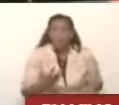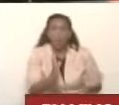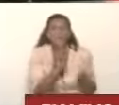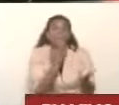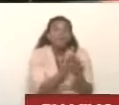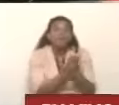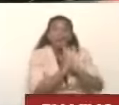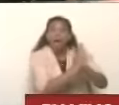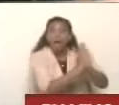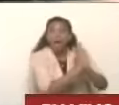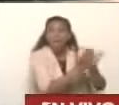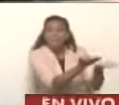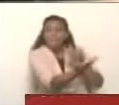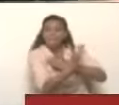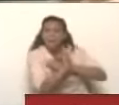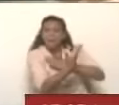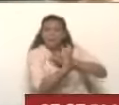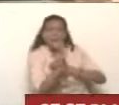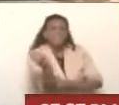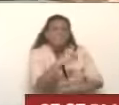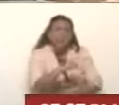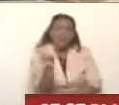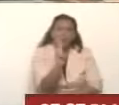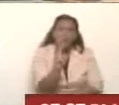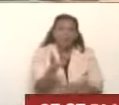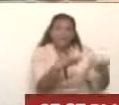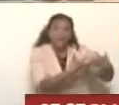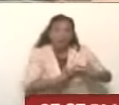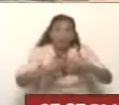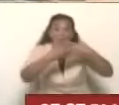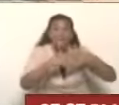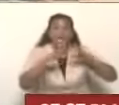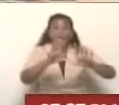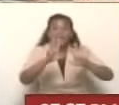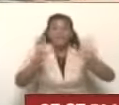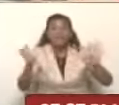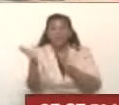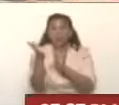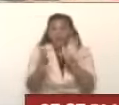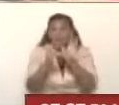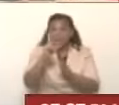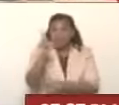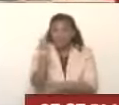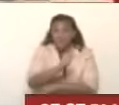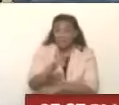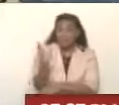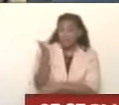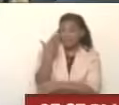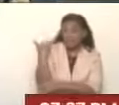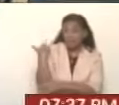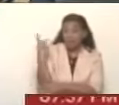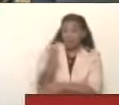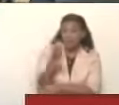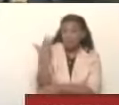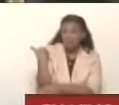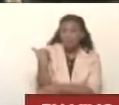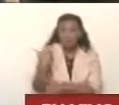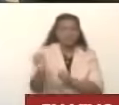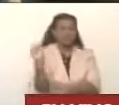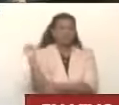pidieron las sanciones que tomó Estados Unidos el 18 de abril pasado, les auguro una